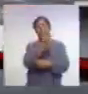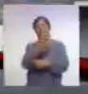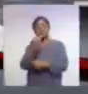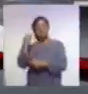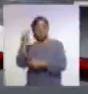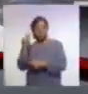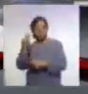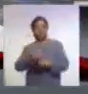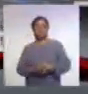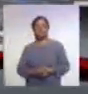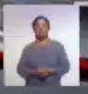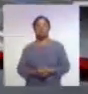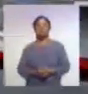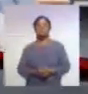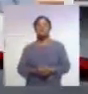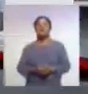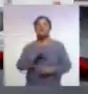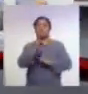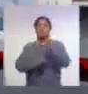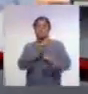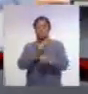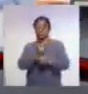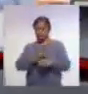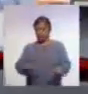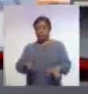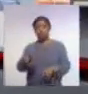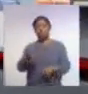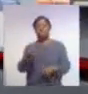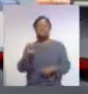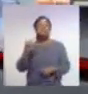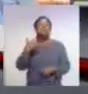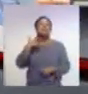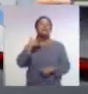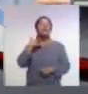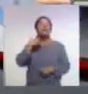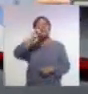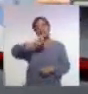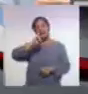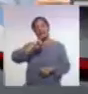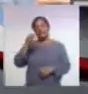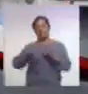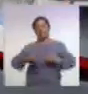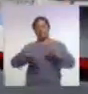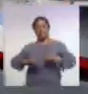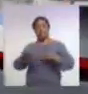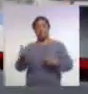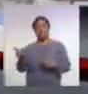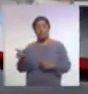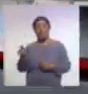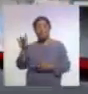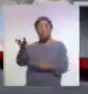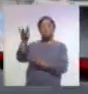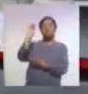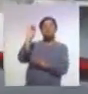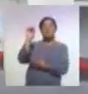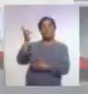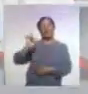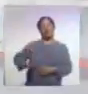Y en información internacional, es el exsecretario de Justicia candidato a gobernar Puerto Rico.